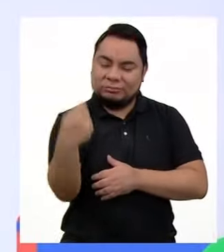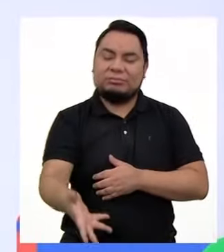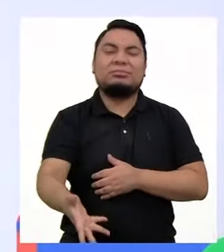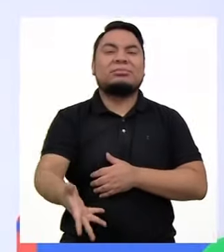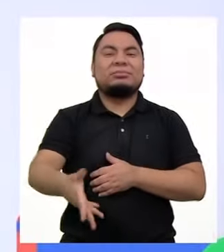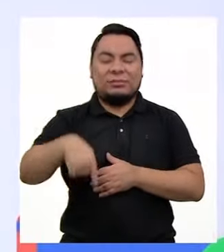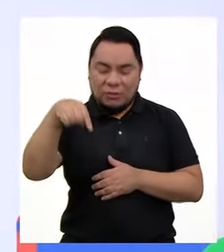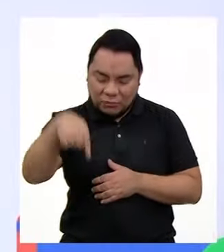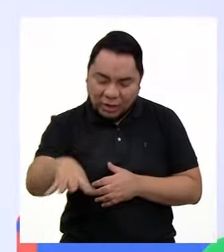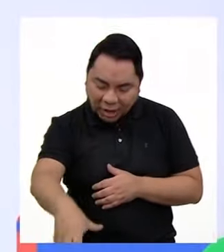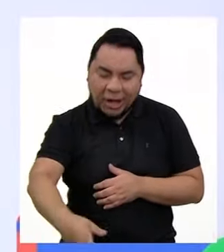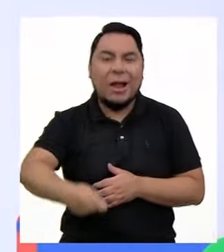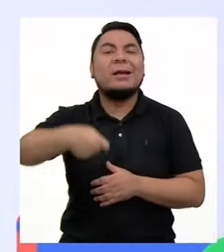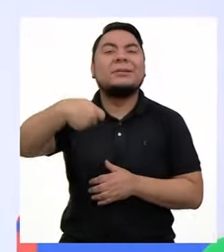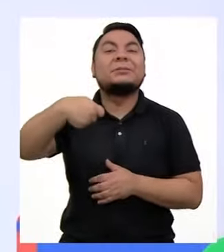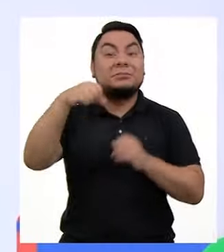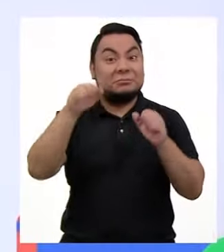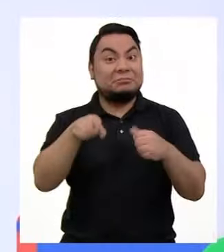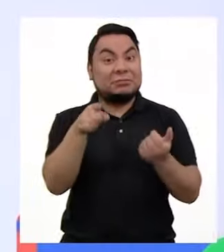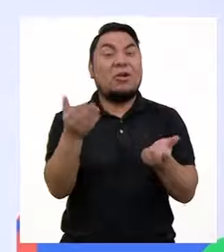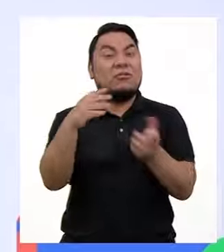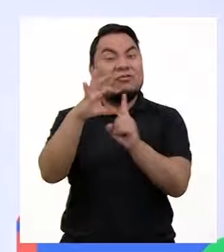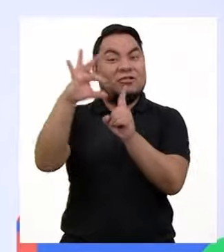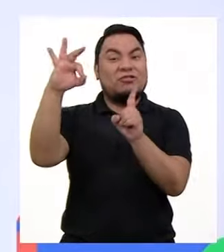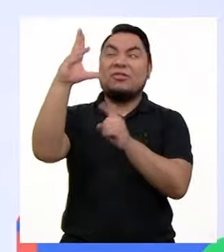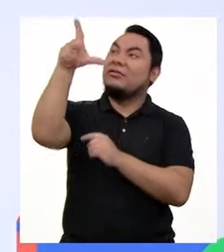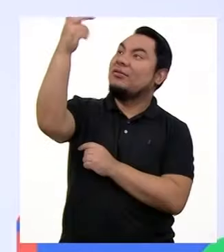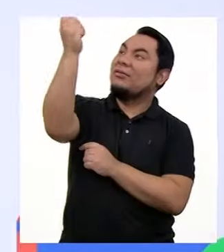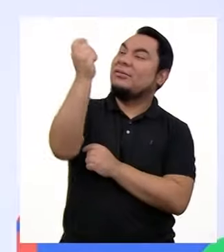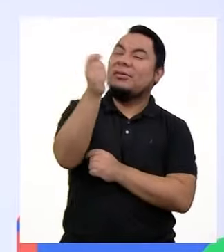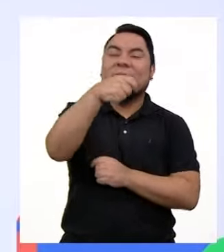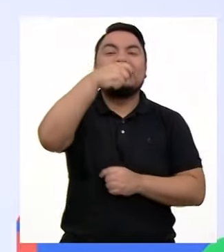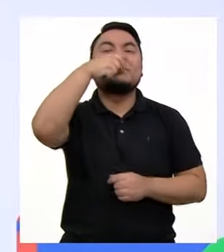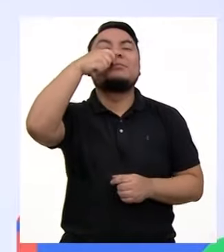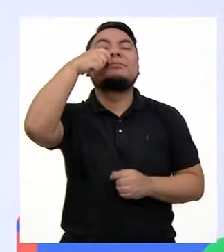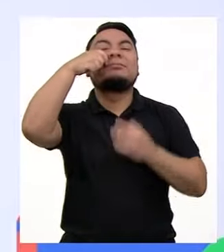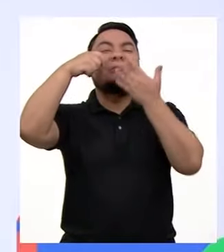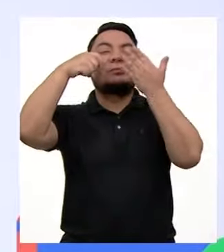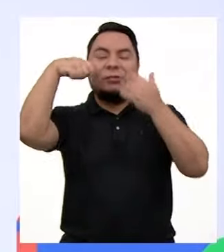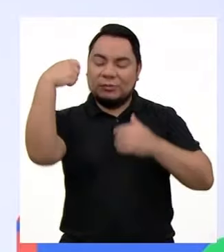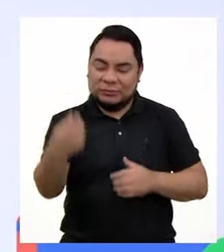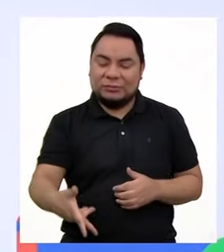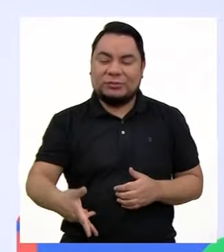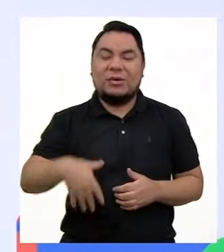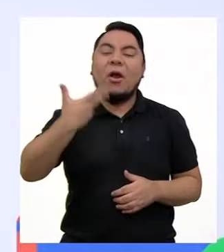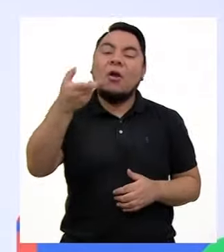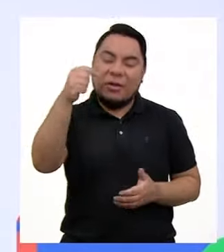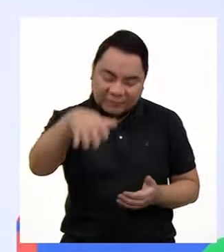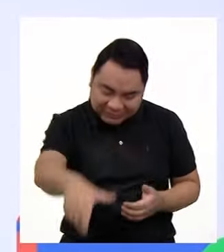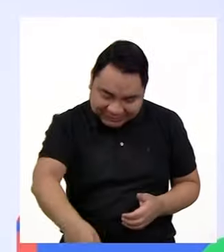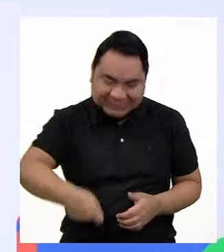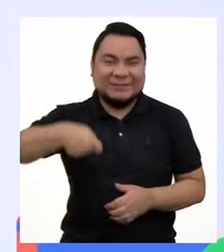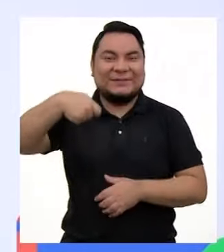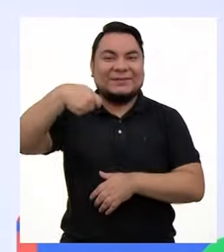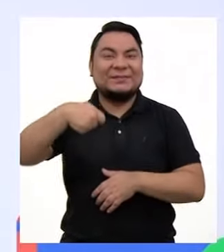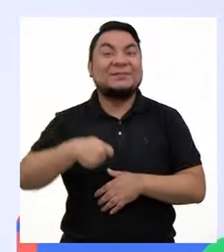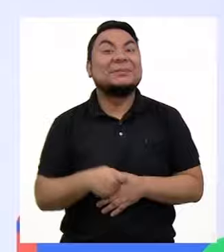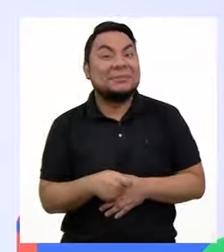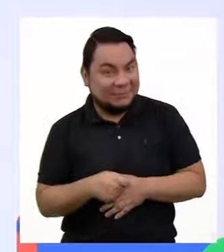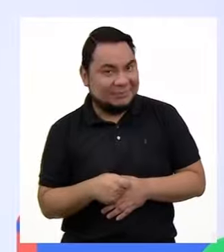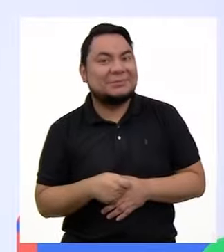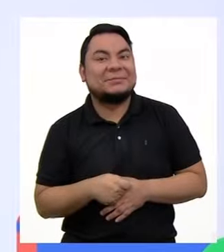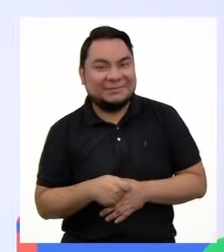hoja, recojo la hoja. Que tomo la hoja, vuelo la hoja, suelto la hoja, recojo la hoja. Pero qué bien lo